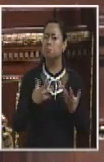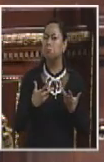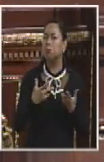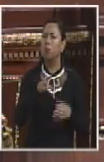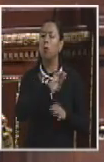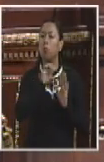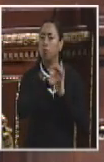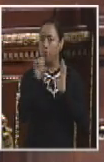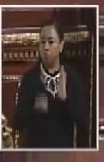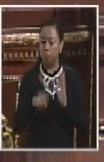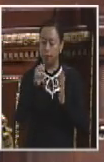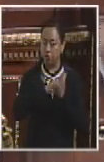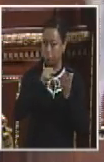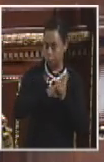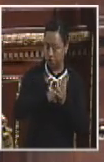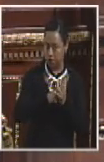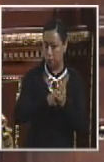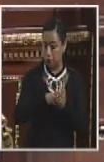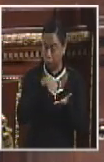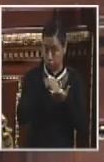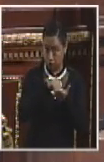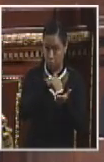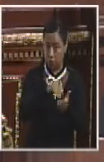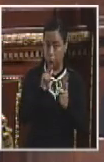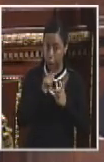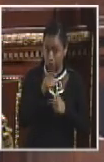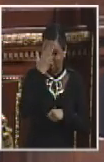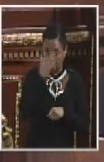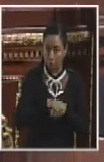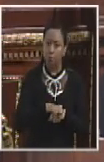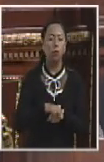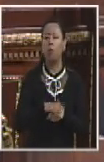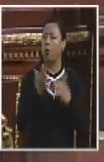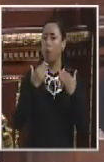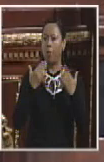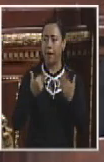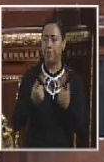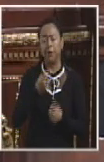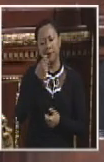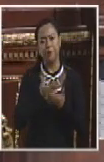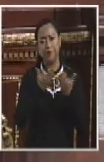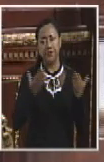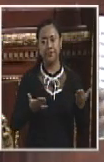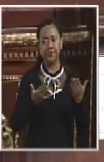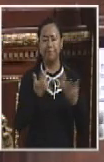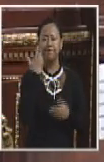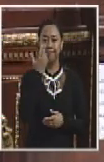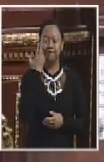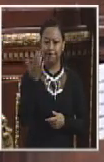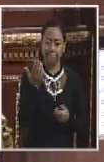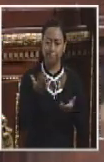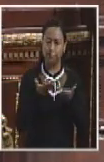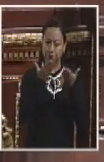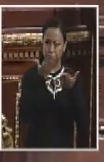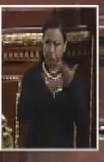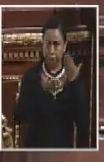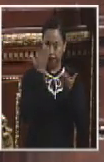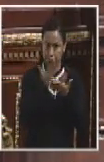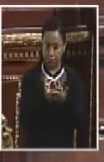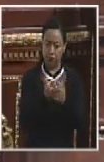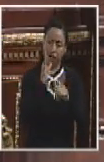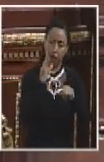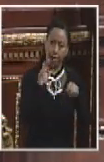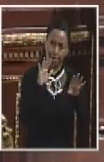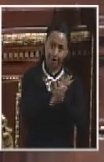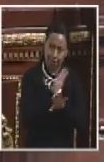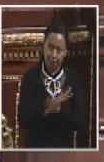forma en el texto vigente. En atención a ello, se propone una serie de reformas y adiciones